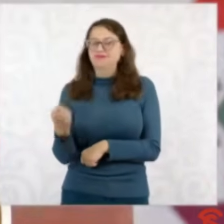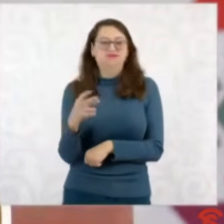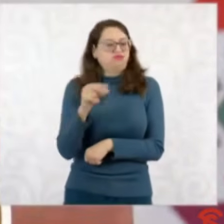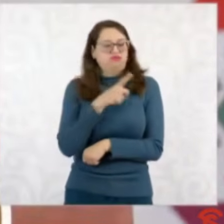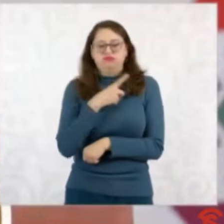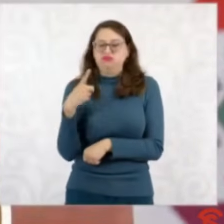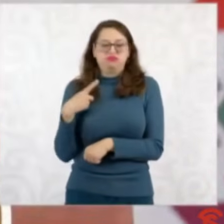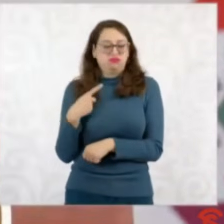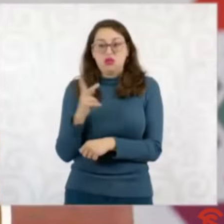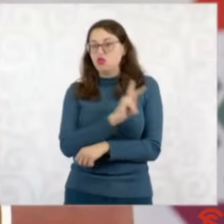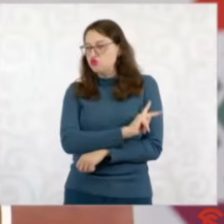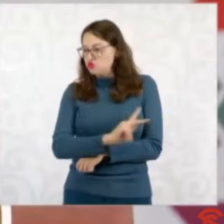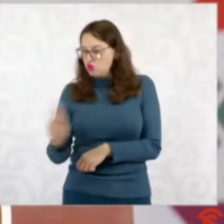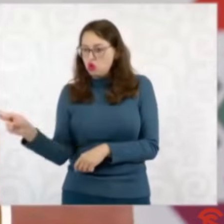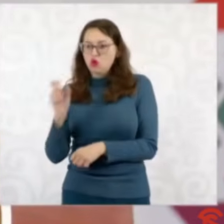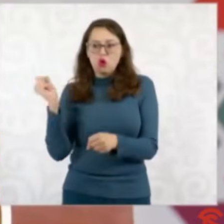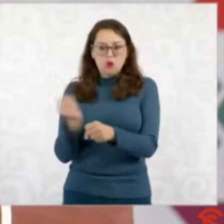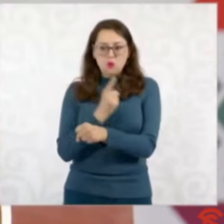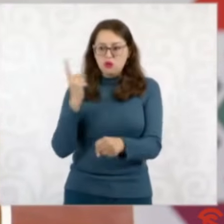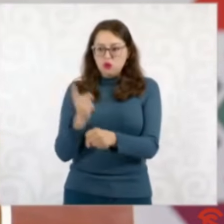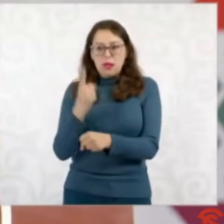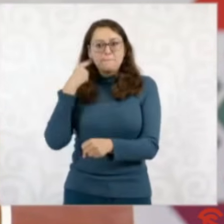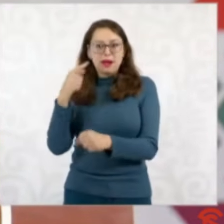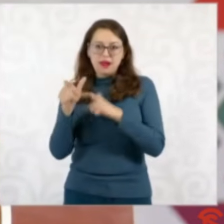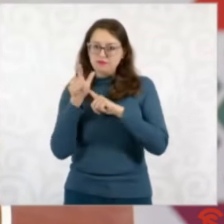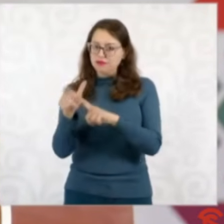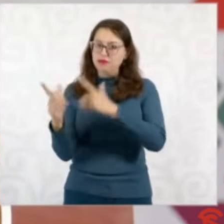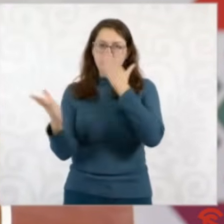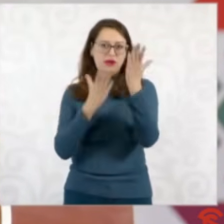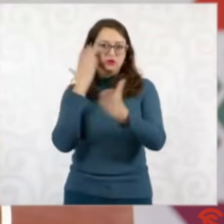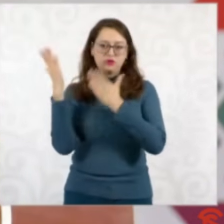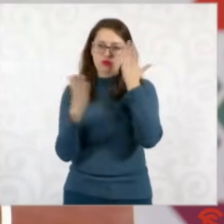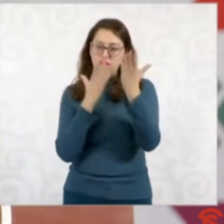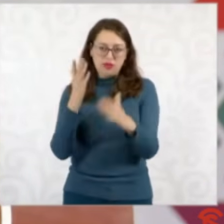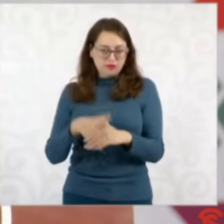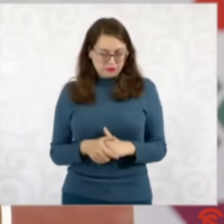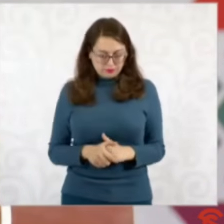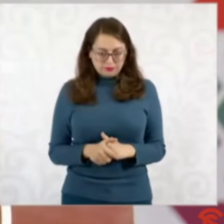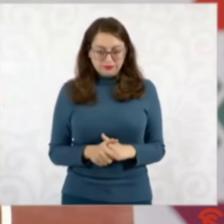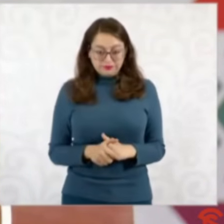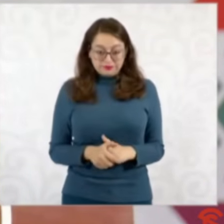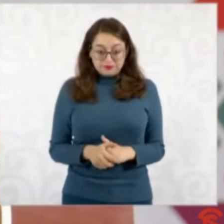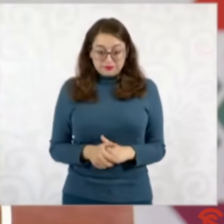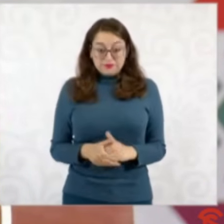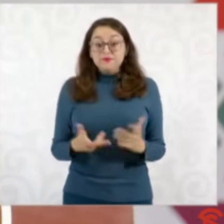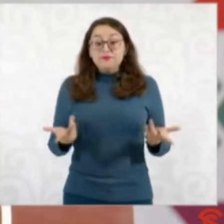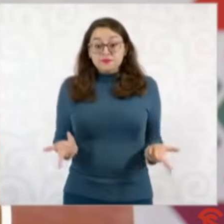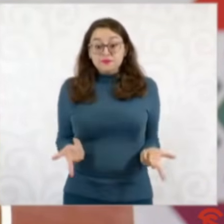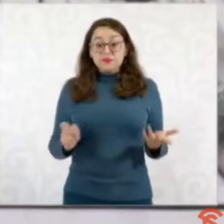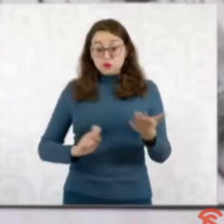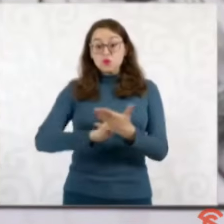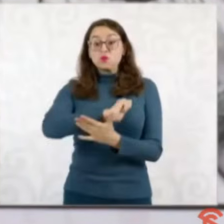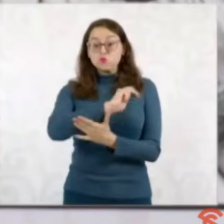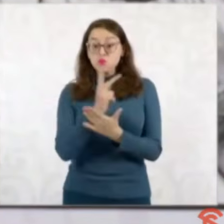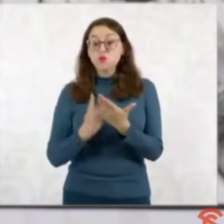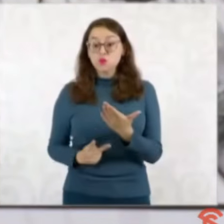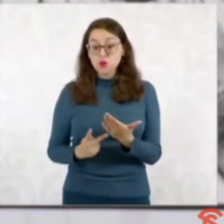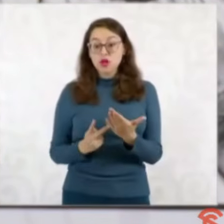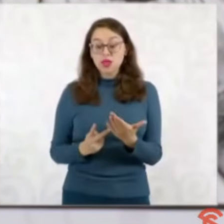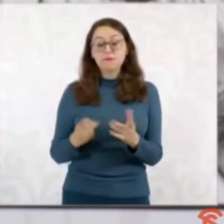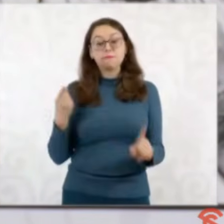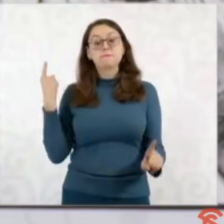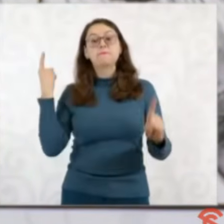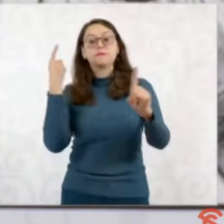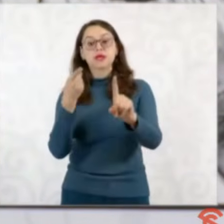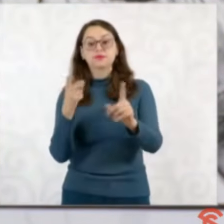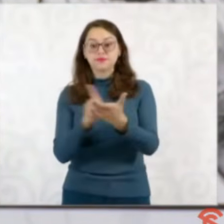evitar que los jóvenes puedan salir de la escuela, o las niñas y los niños. Son programas de bienestar vinculados